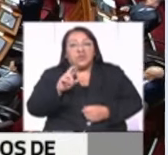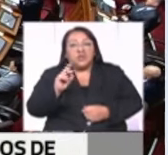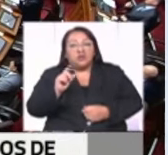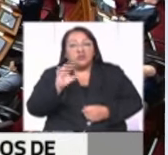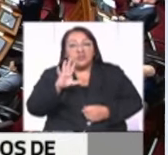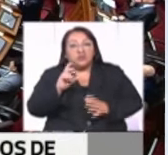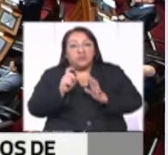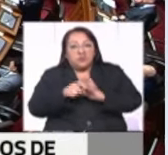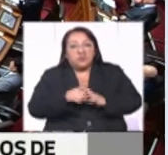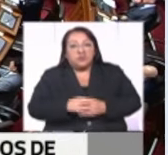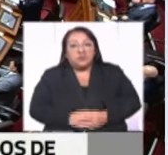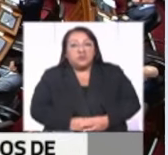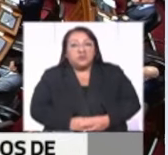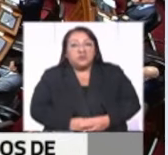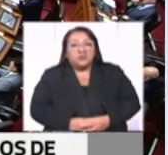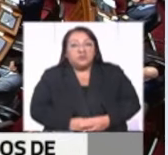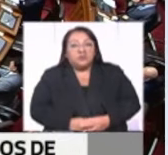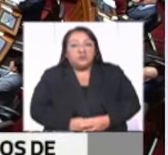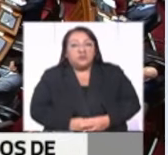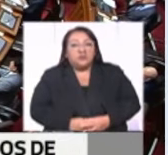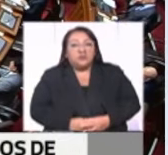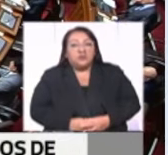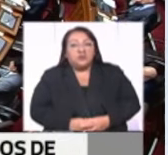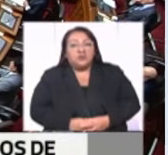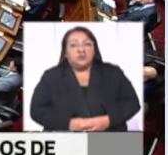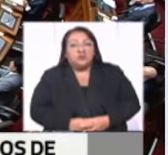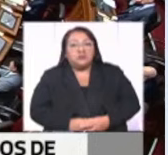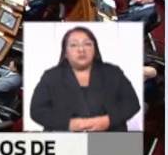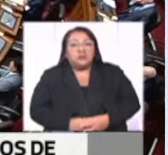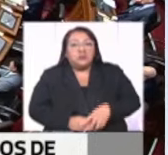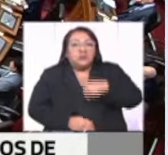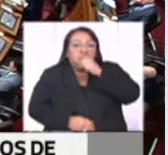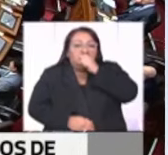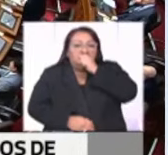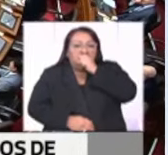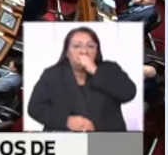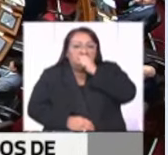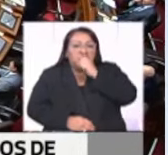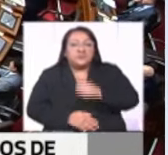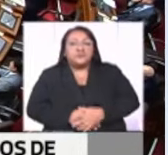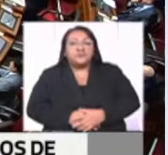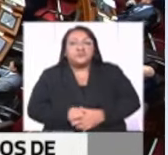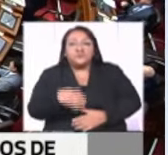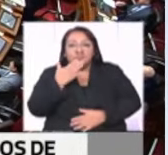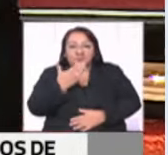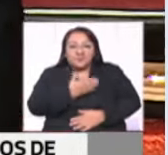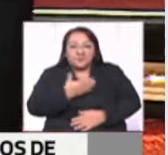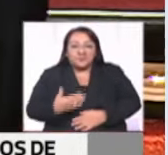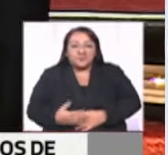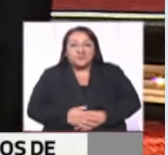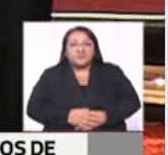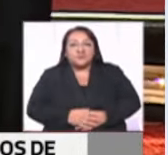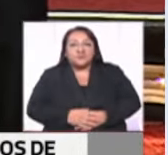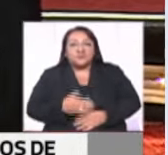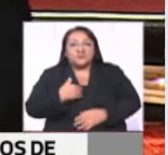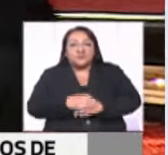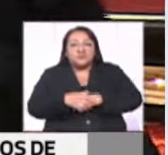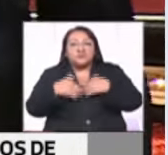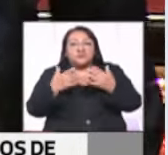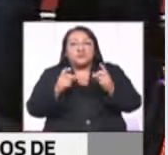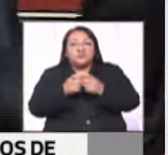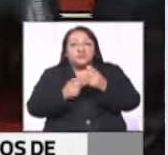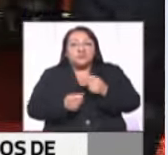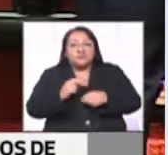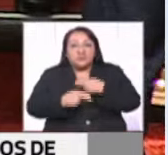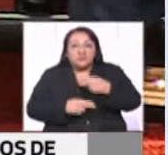5 minutos, como autor de uno de los proyectos de ley. Gracias, señor presidente. Por su intermedio, saludo a la